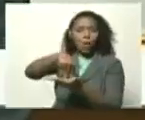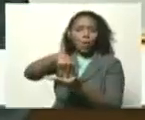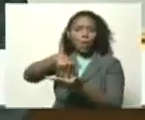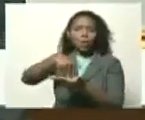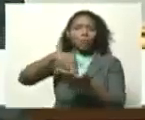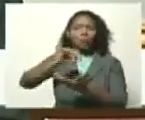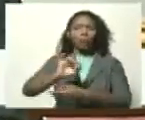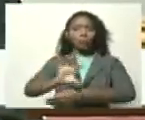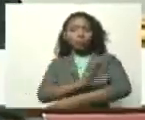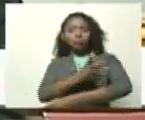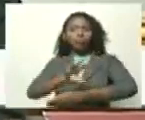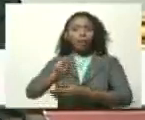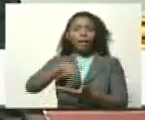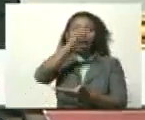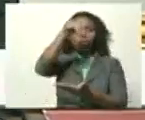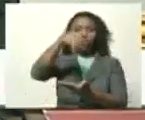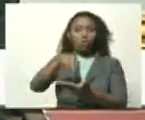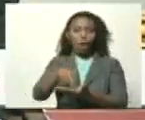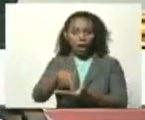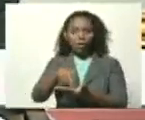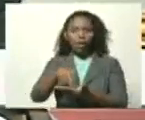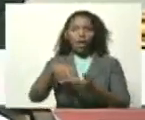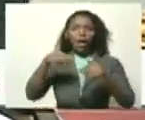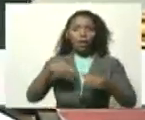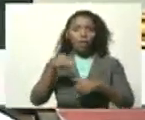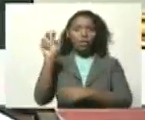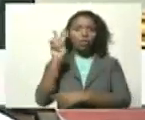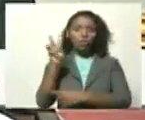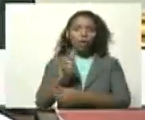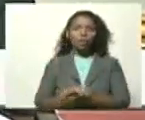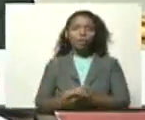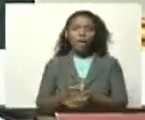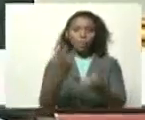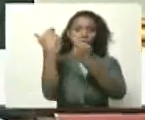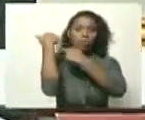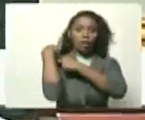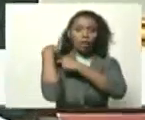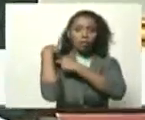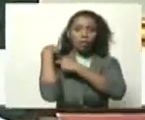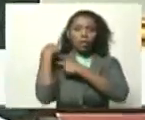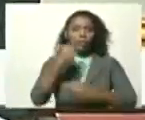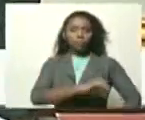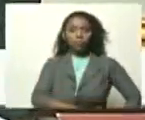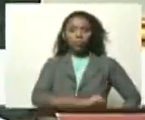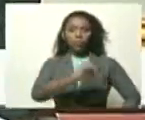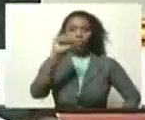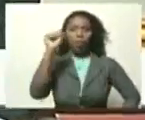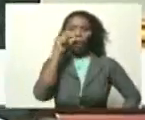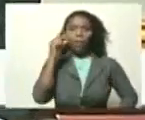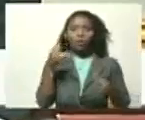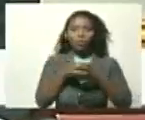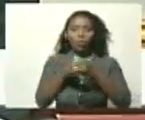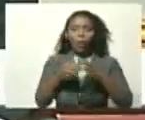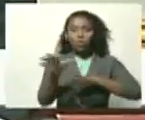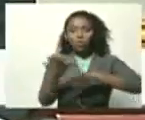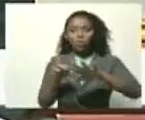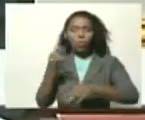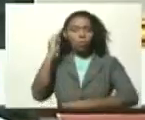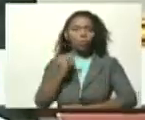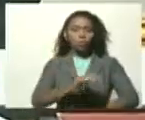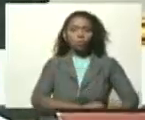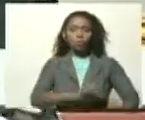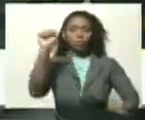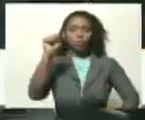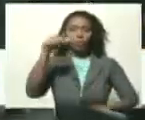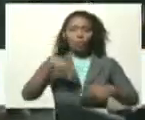gloriosas notas de nuestro himno nacional a cargo del Orfeón Libertador de el municipio bolivariano